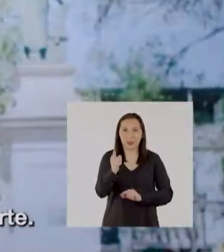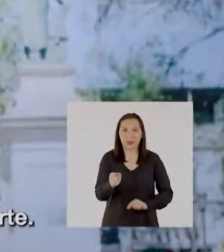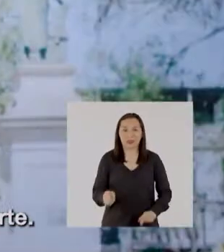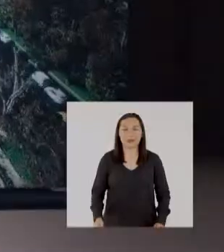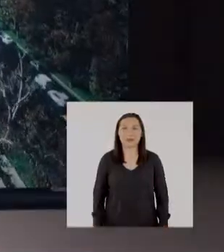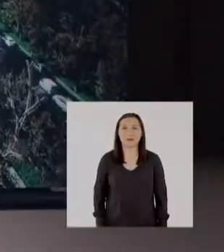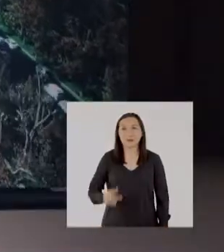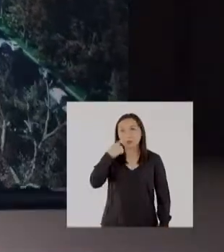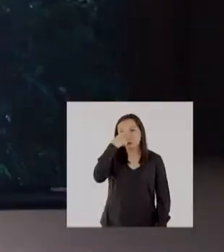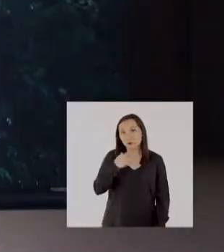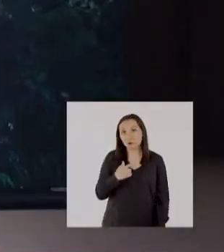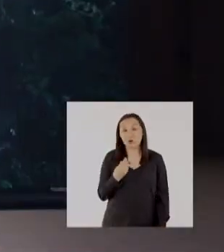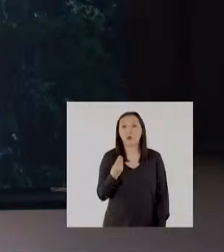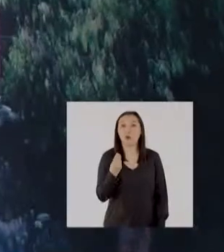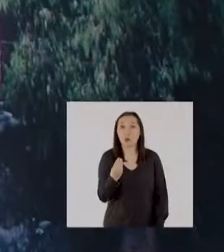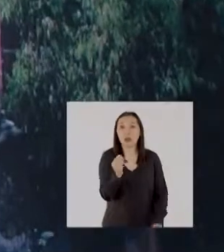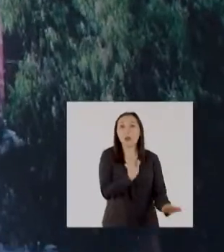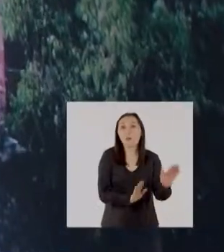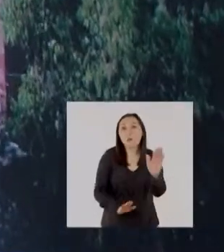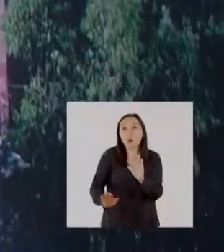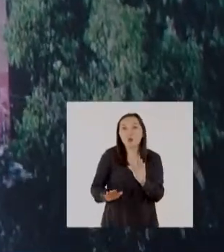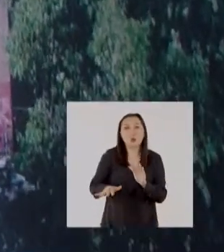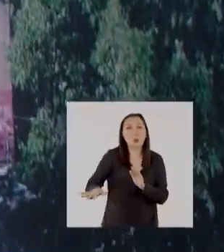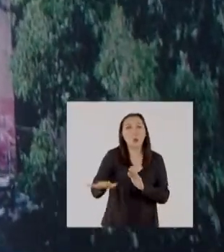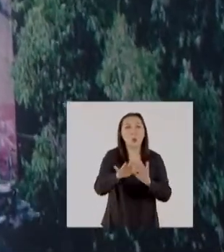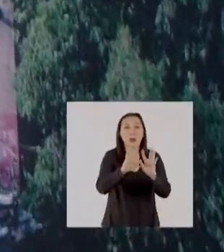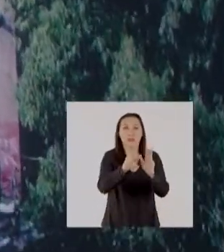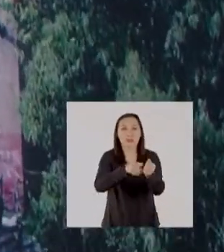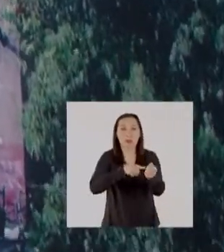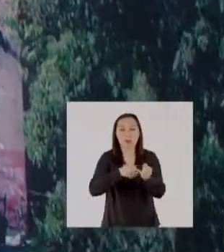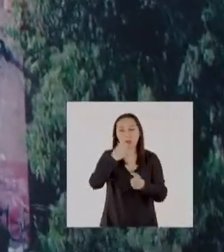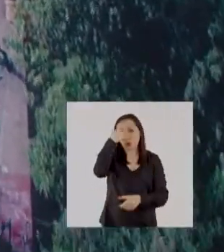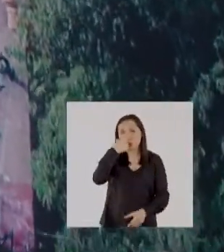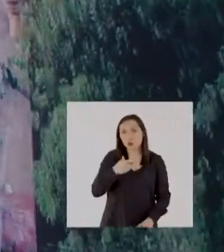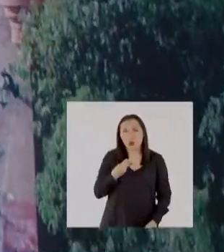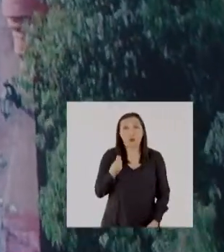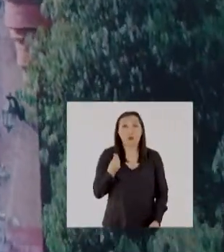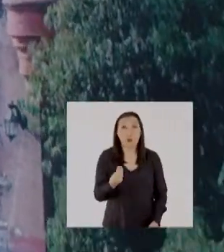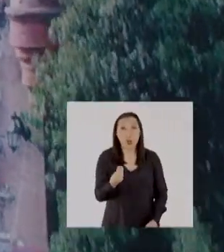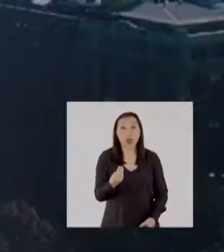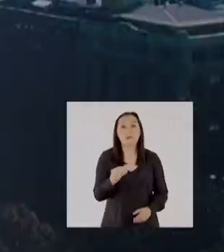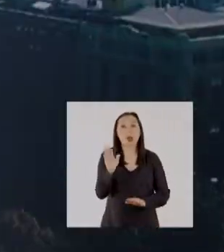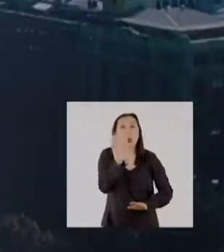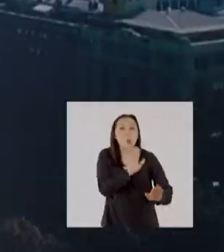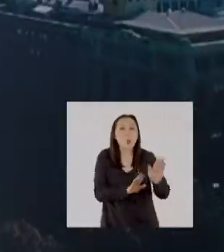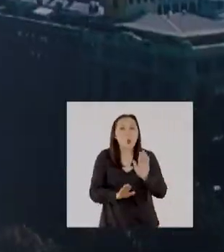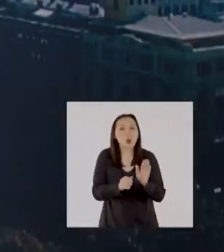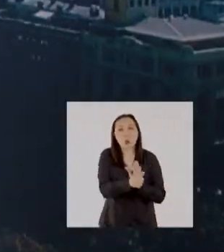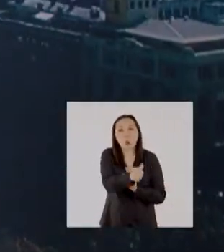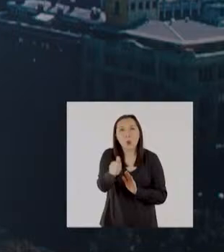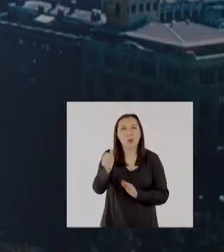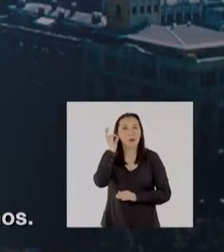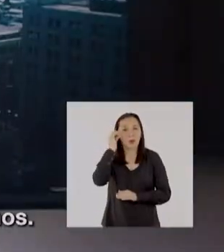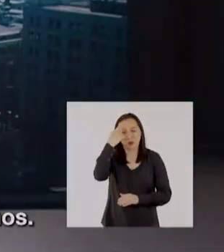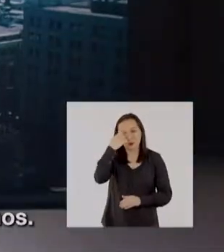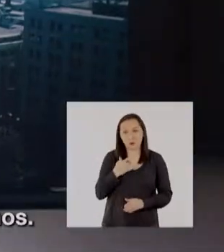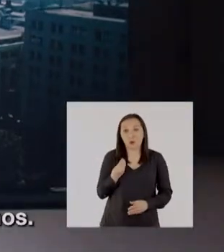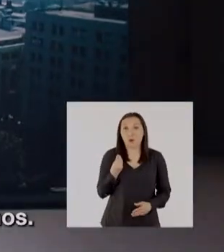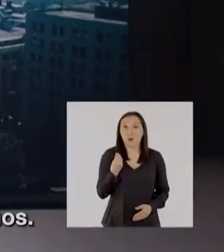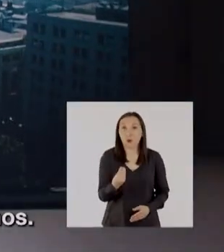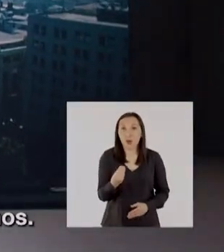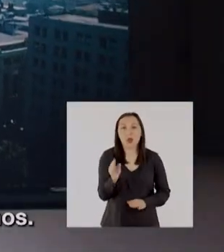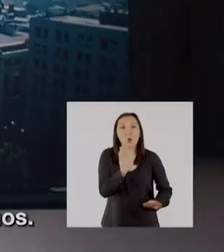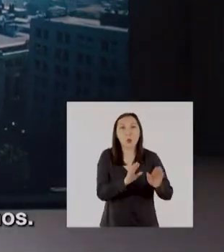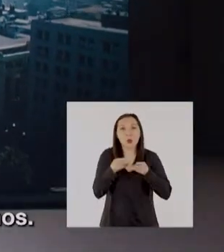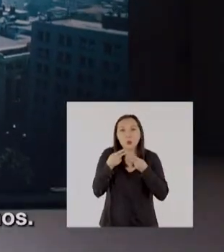defenderte soy la buena para proteger a todas las familias soy la buena para proteger a todas las mujeres y soy la